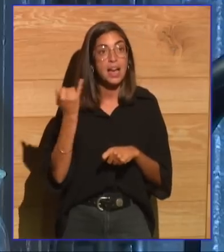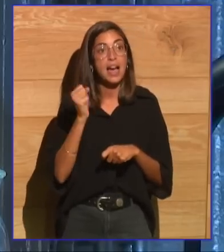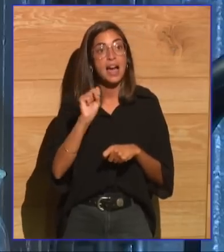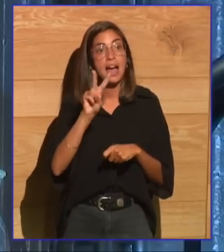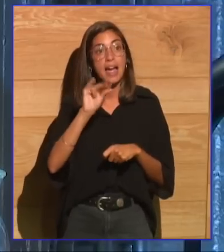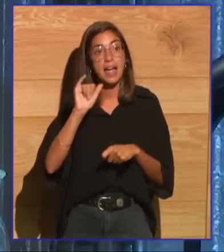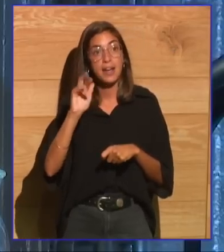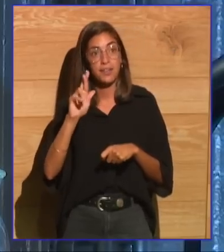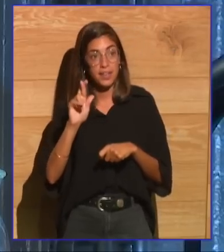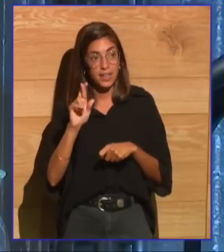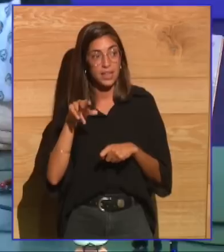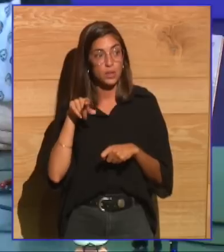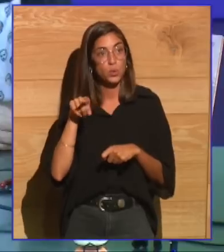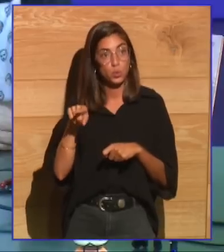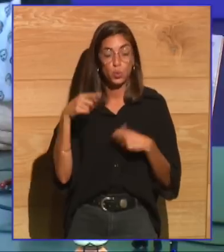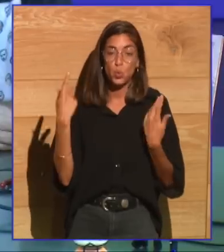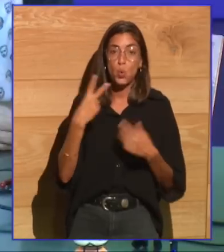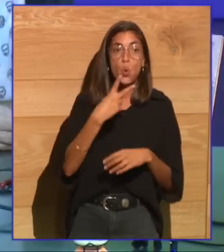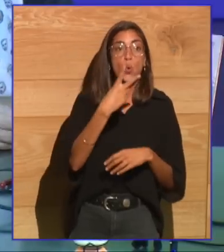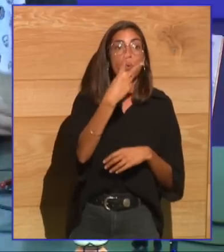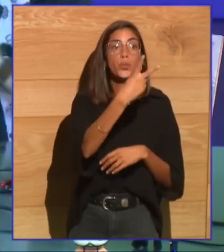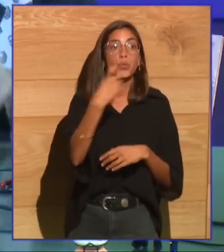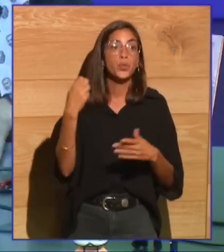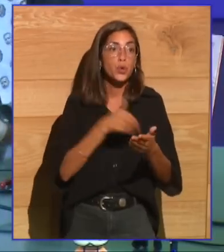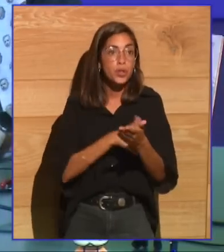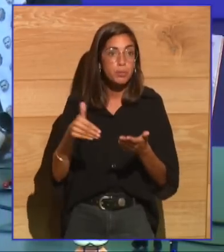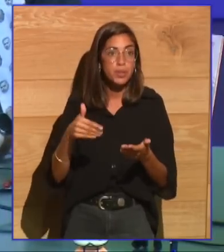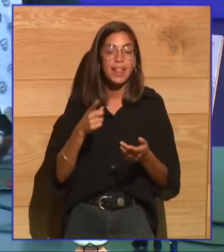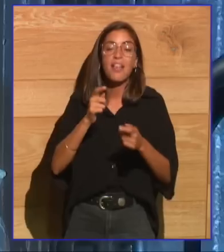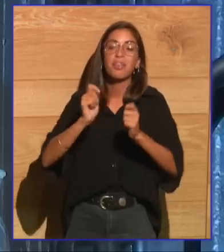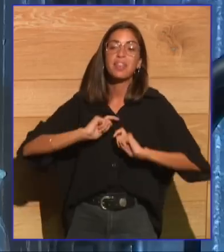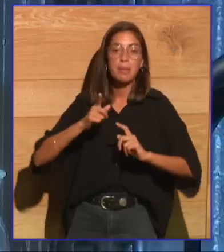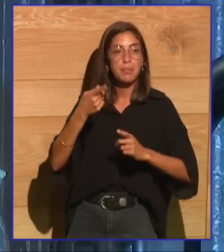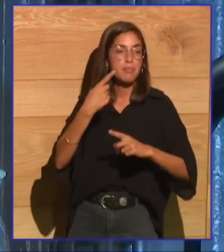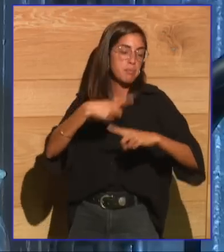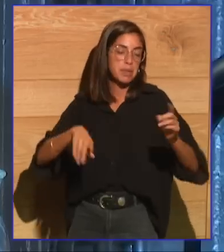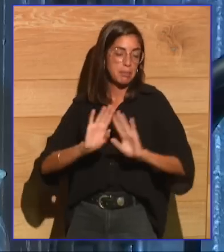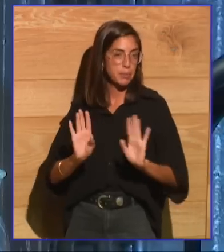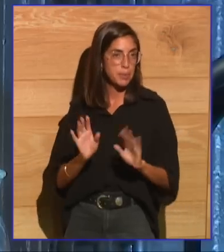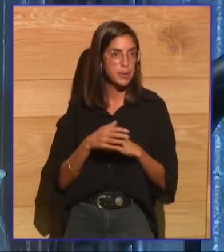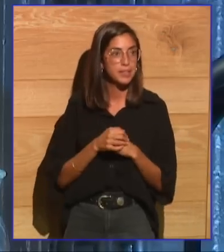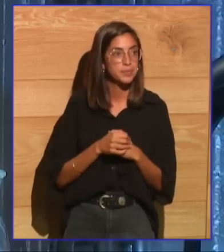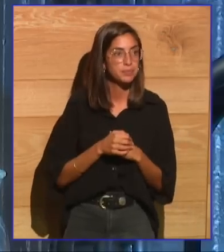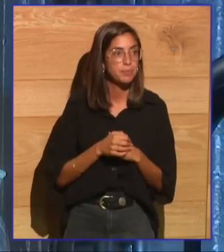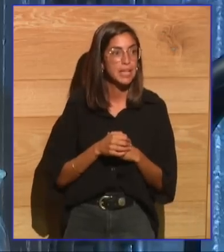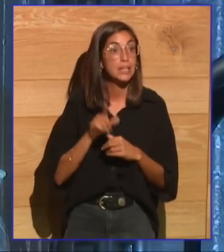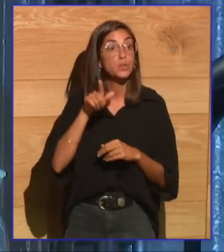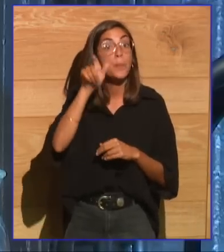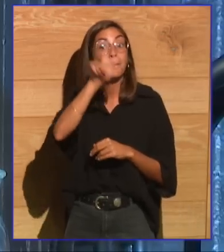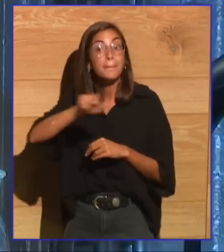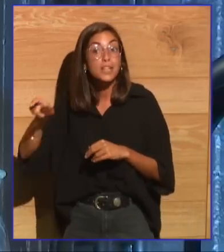te hablo a ti 200 millones también la mitad escúchame no nos son número de espectadores